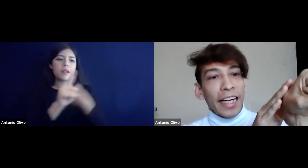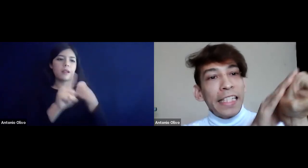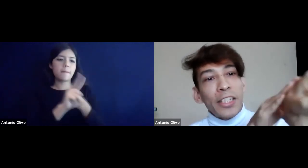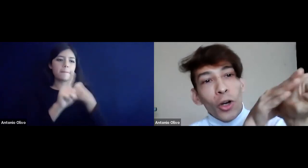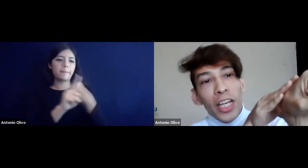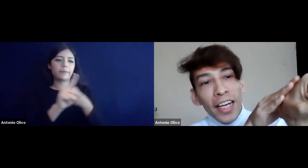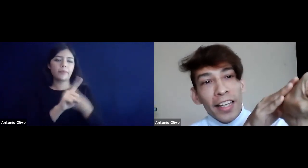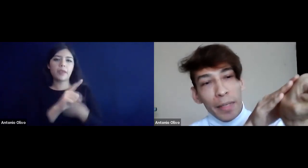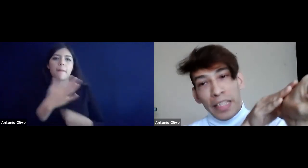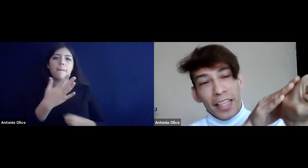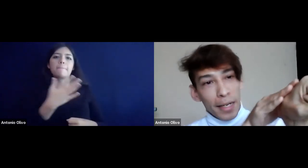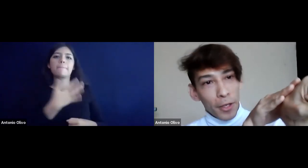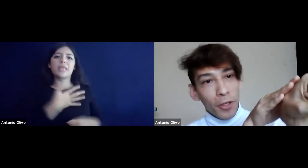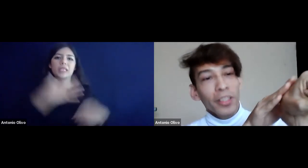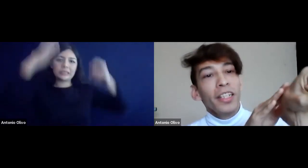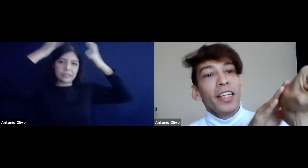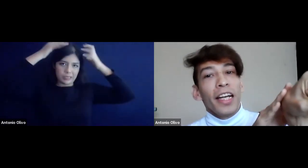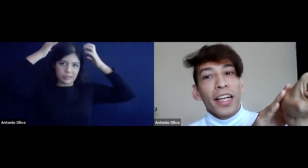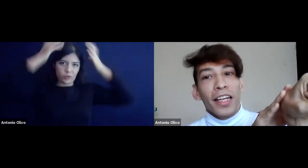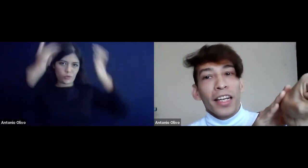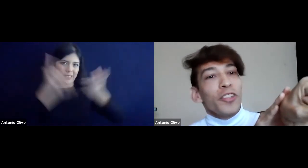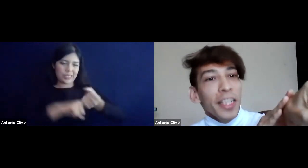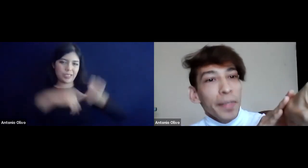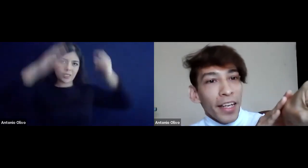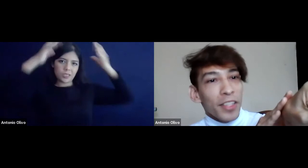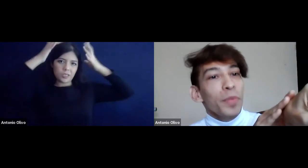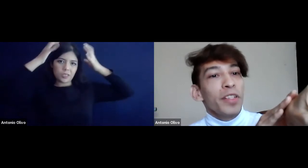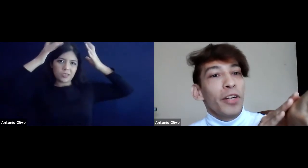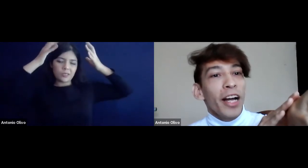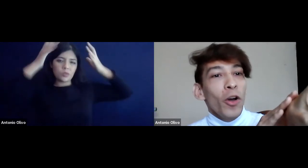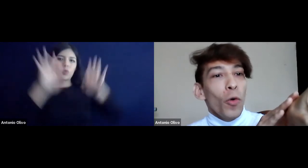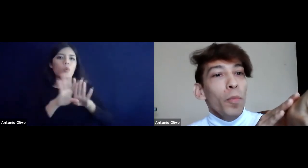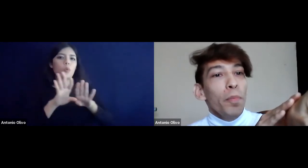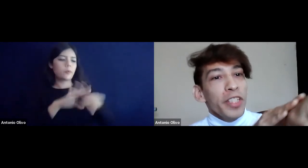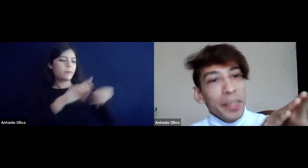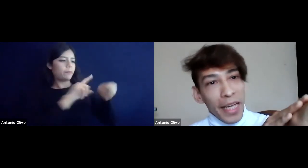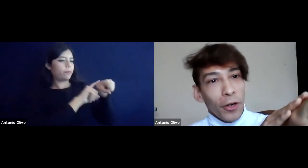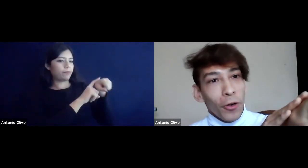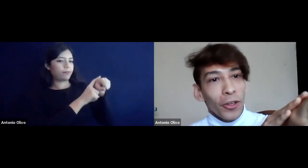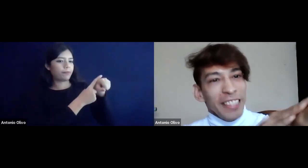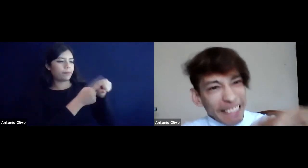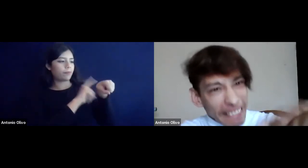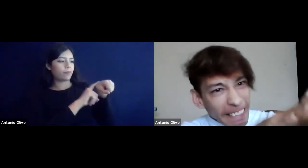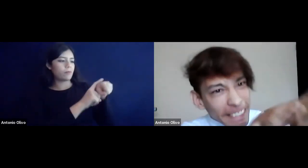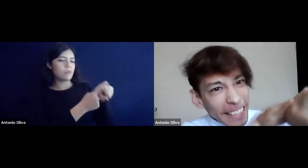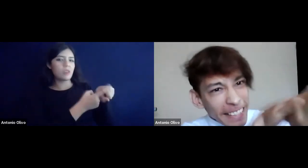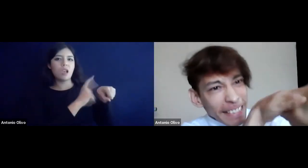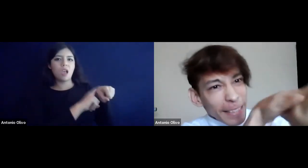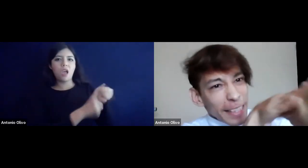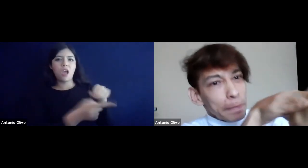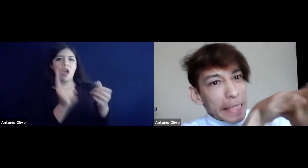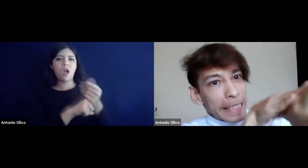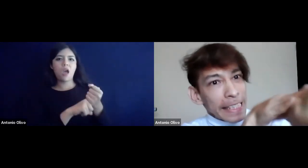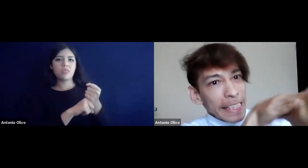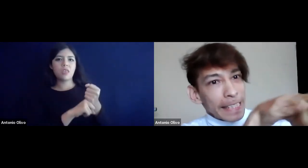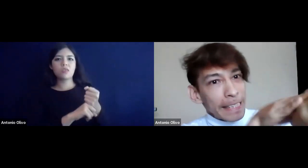el resistol de mi cerebro no sirve, es como si fuera un post-it viejo, ¿no? Que tienes